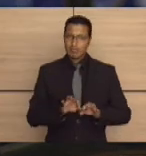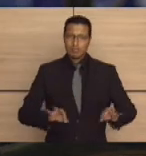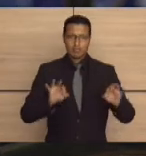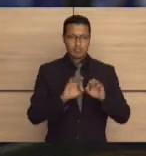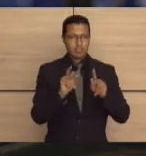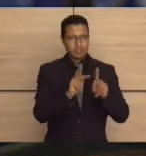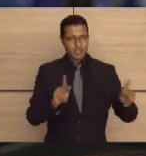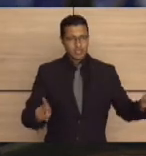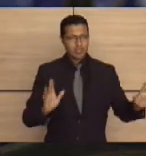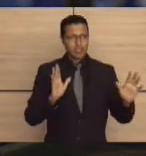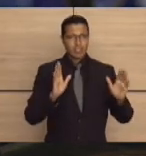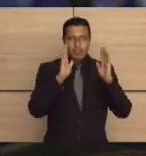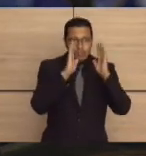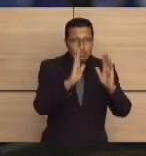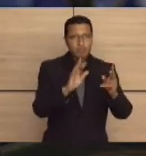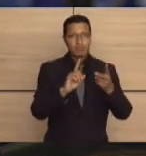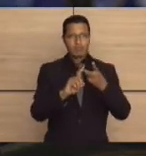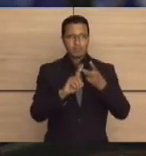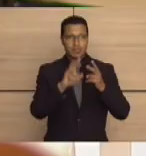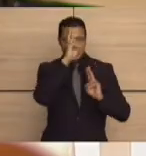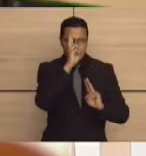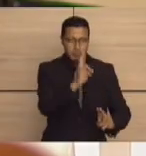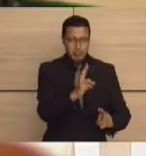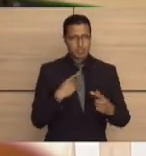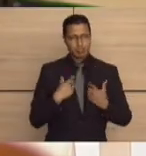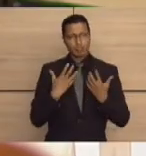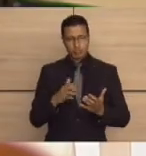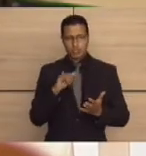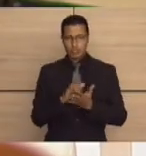que respete, eso es lo que quiero como país.